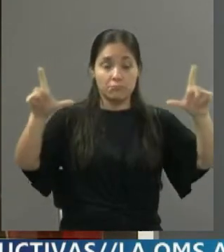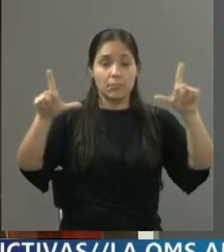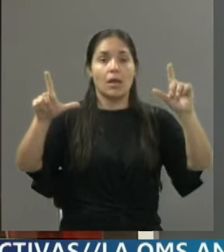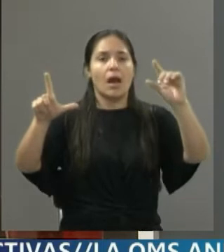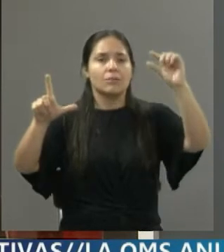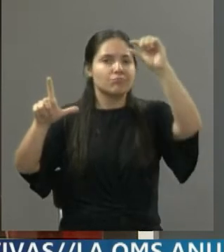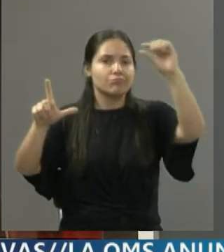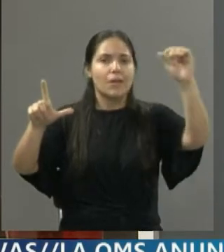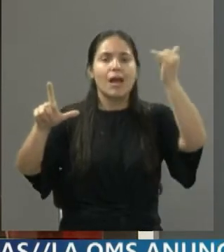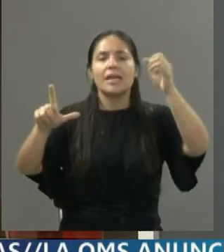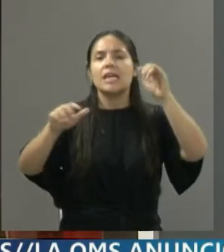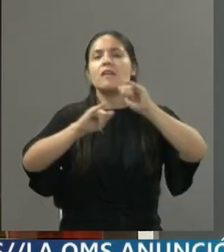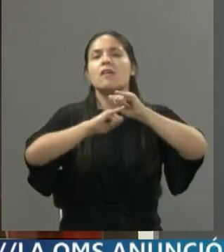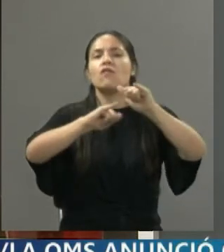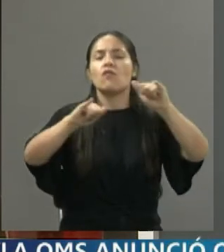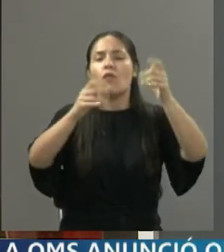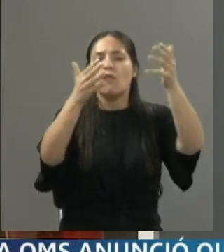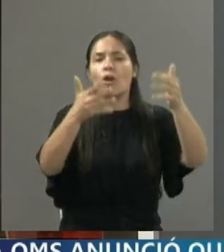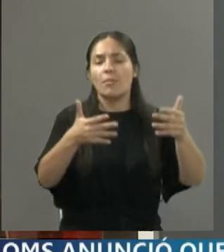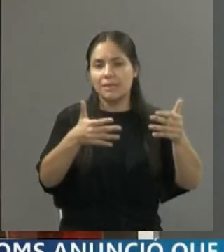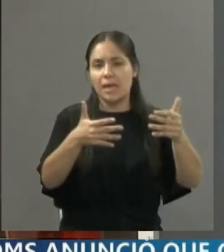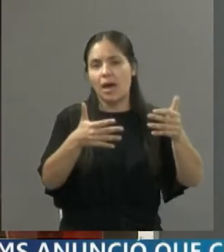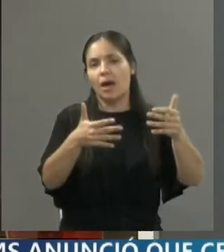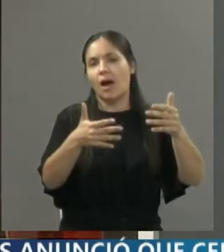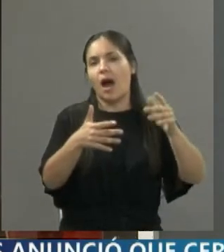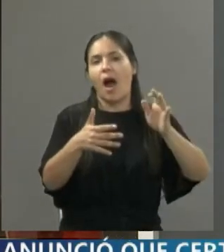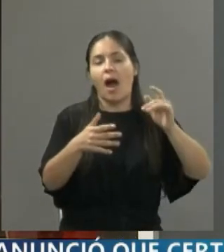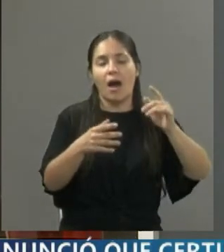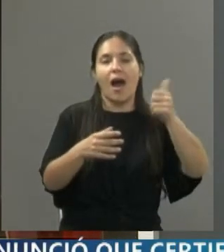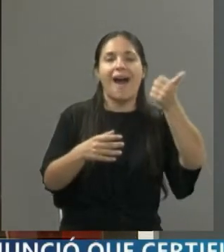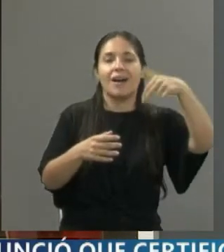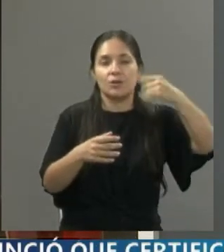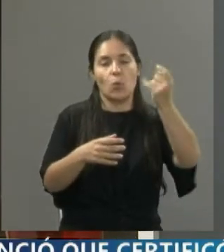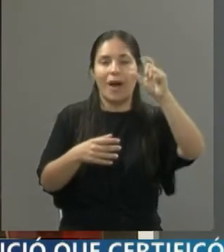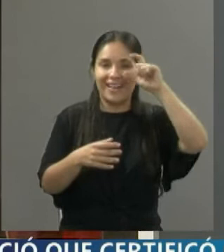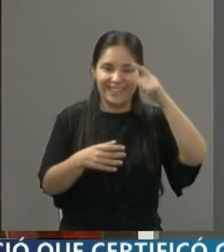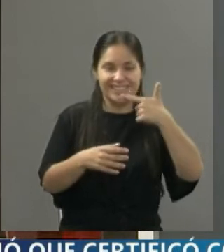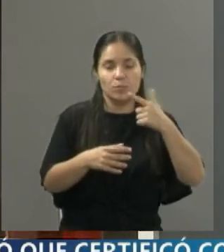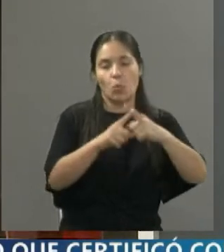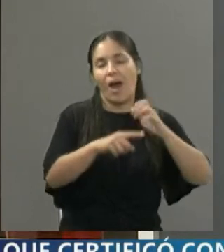Anuales. Sí. Va a estar en todas nuestras redes, de todas maneras pueden seguirnos en Instagram como